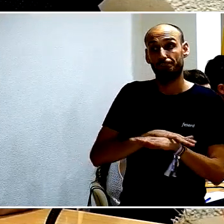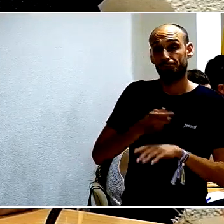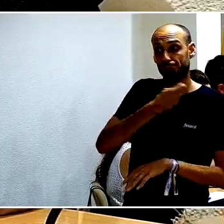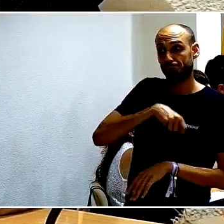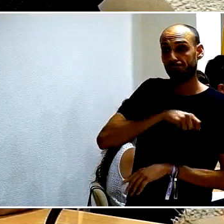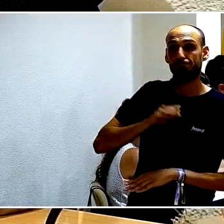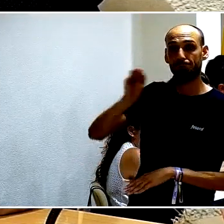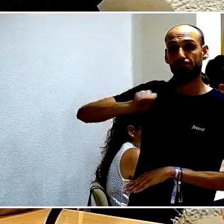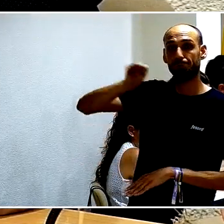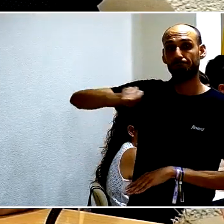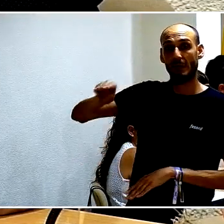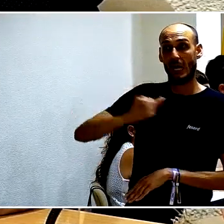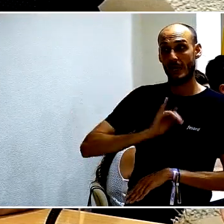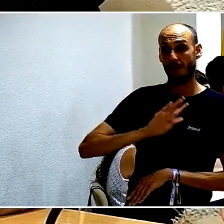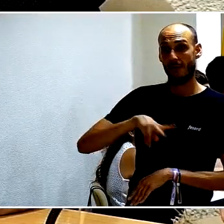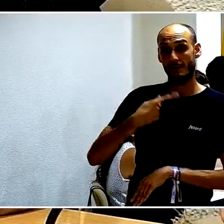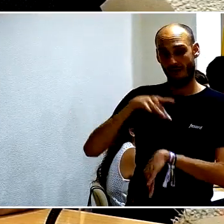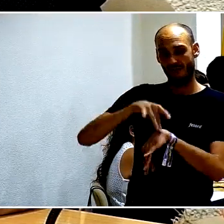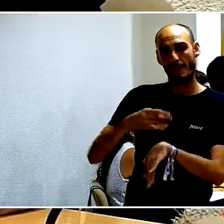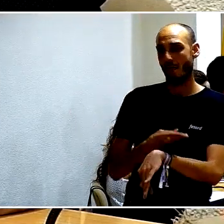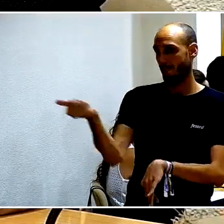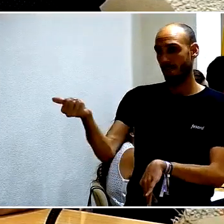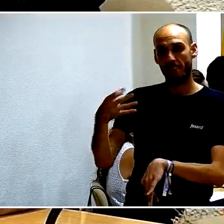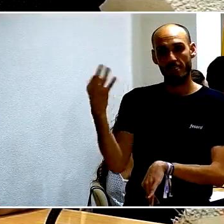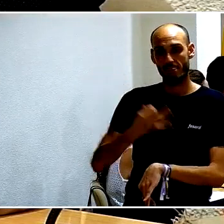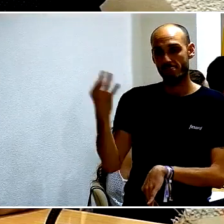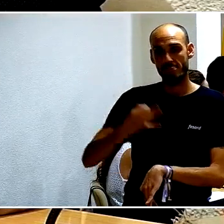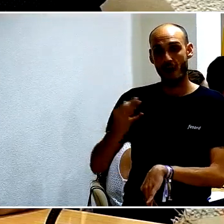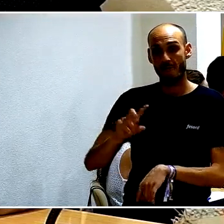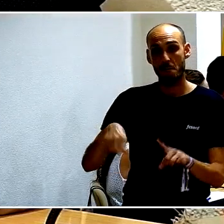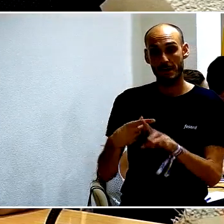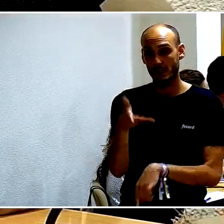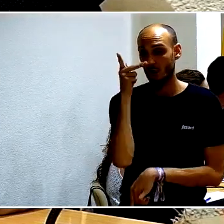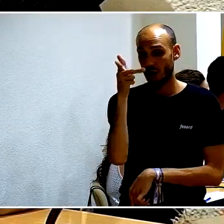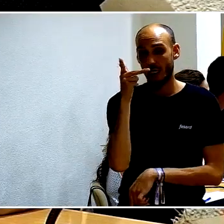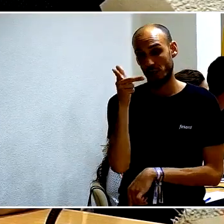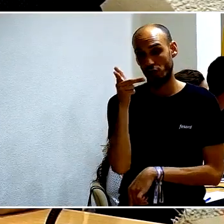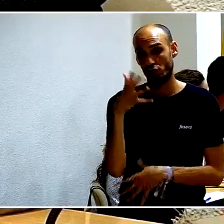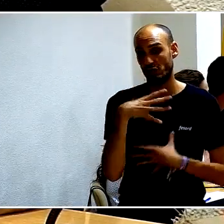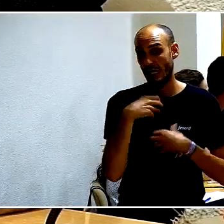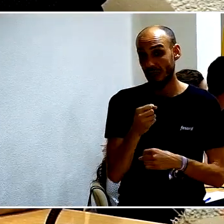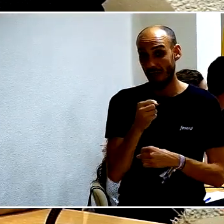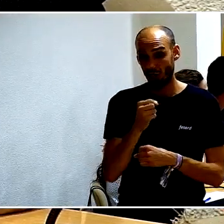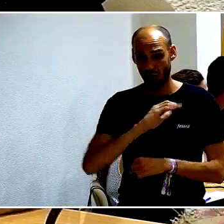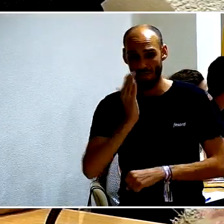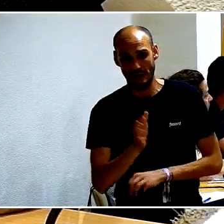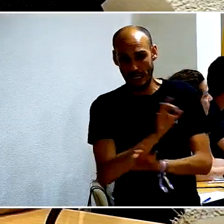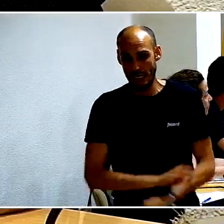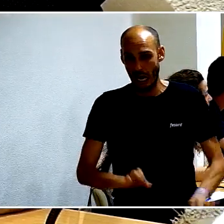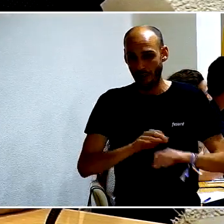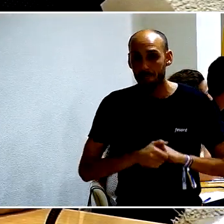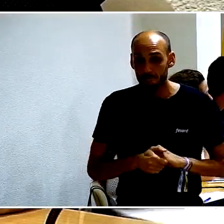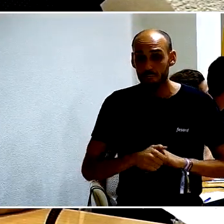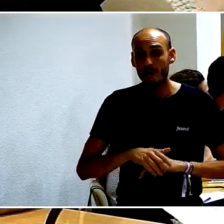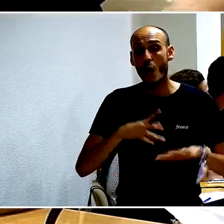las identidades trans e intersexuales sin que los derechos sexuales y sanitarios de estas personas se vean perjudicados. Y 8, solicitar